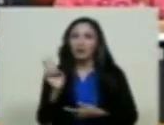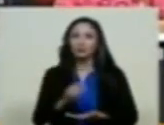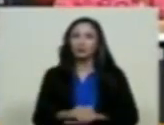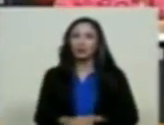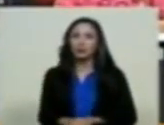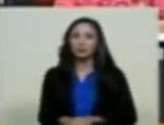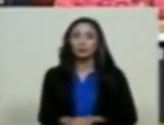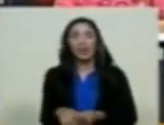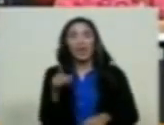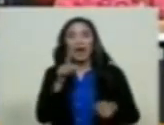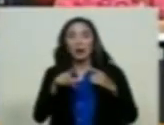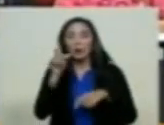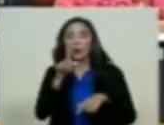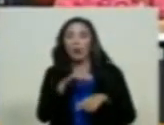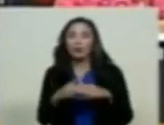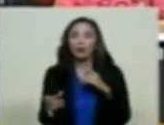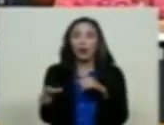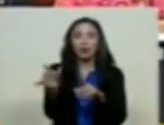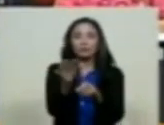fueron engañados.